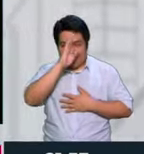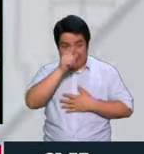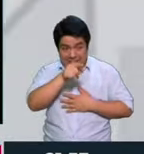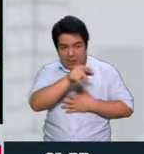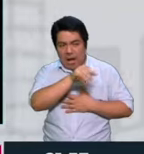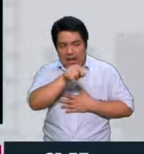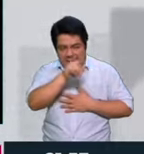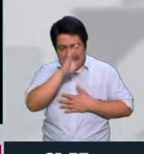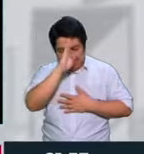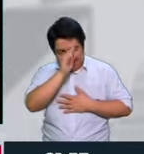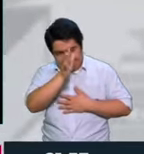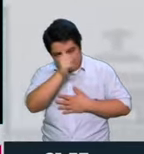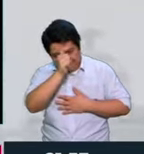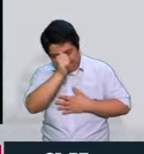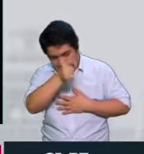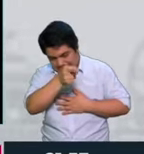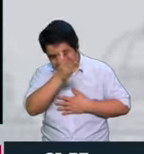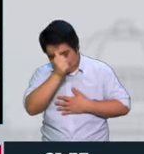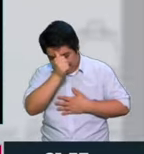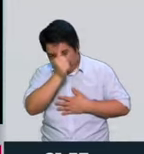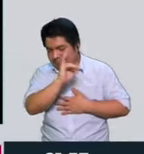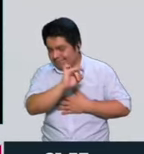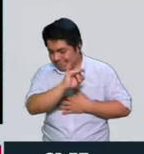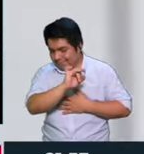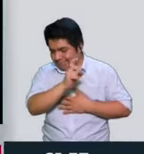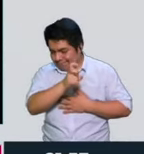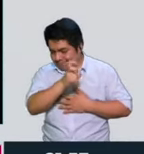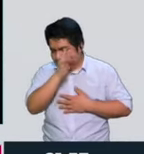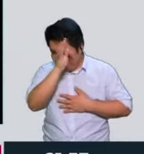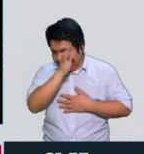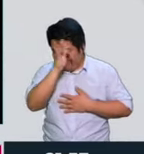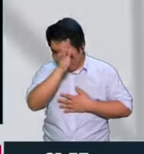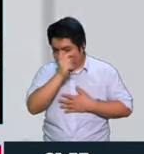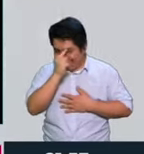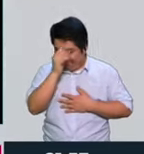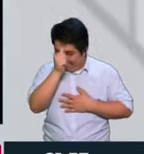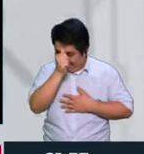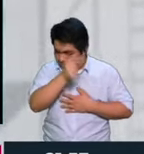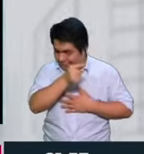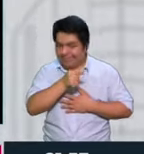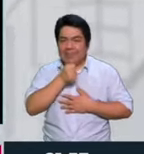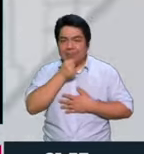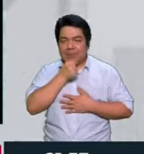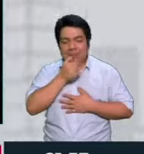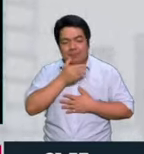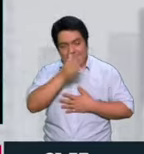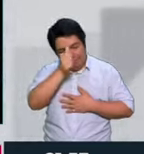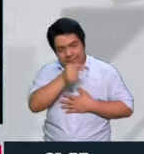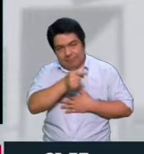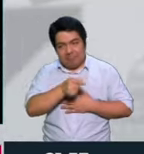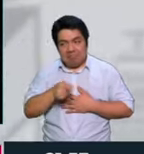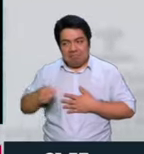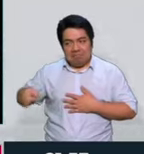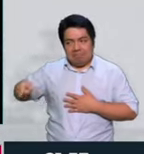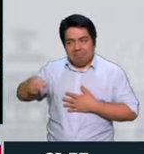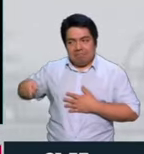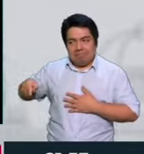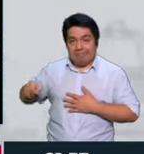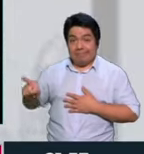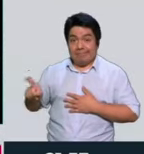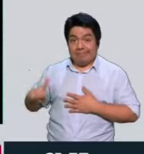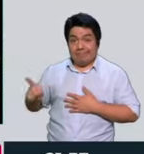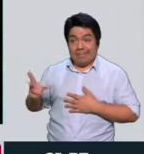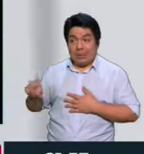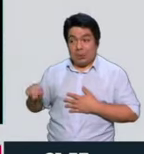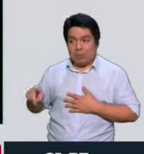eso, yo comparto contigo ese pensamiento, esa filosofía, esa teleología del periodismo, pero hay quienes no, entonces